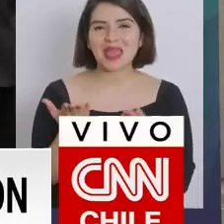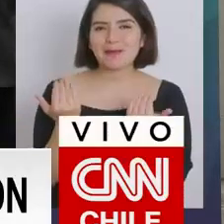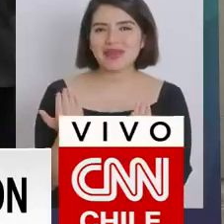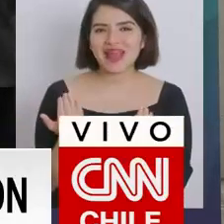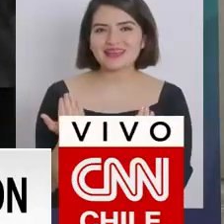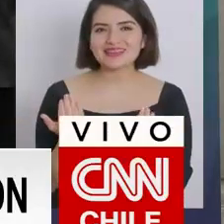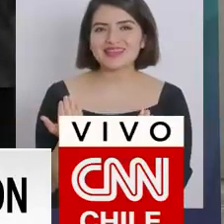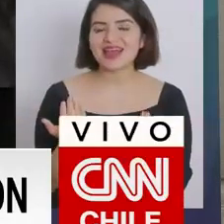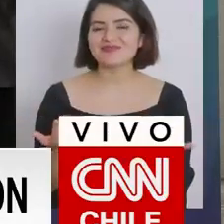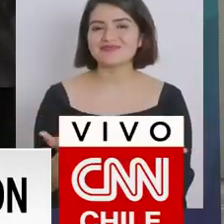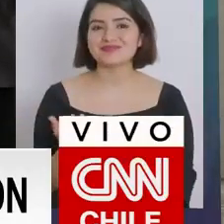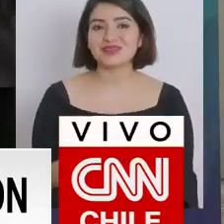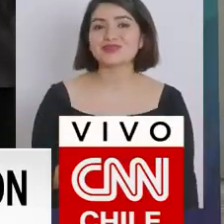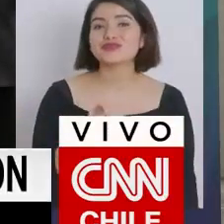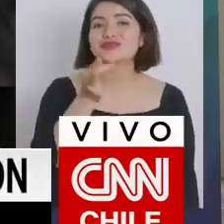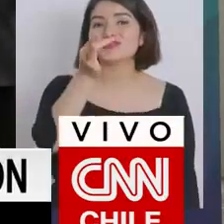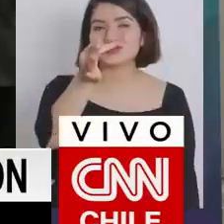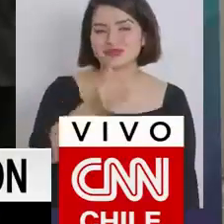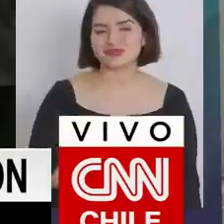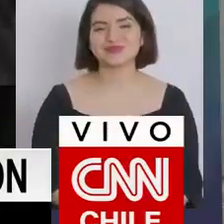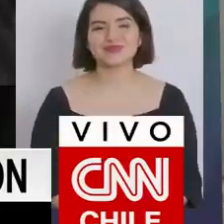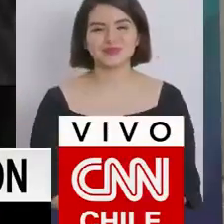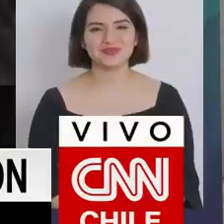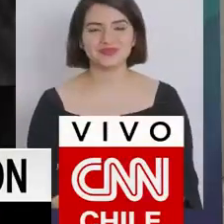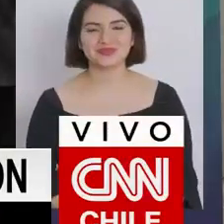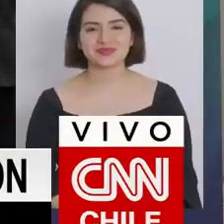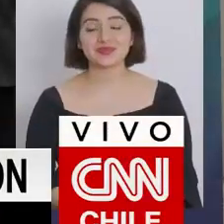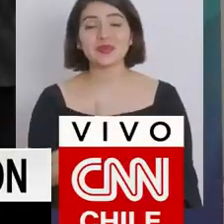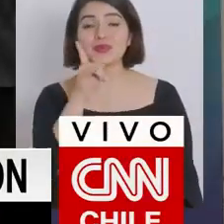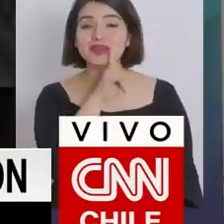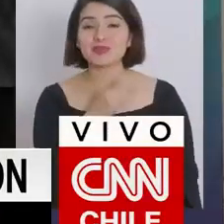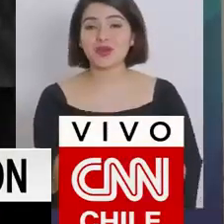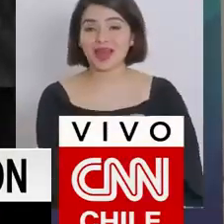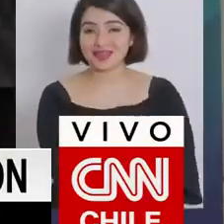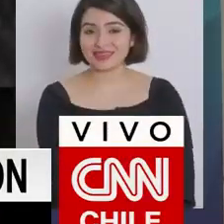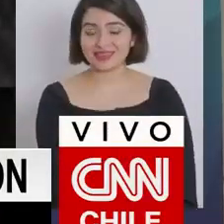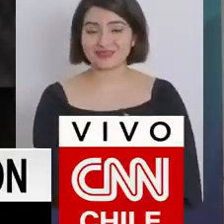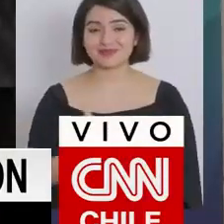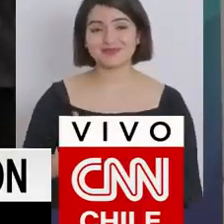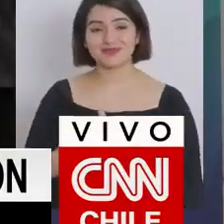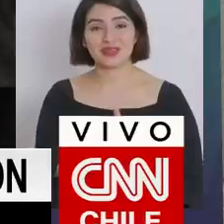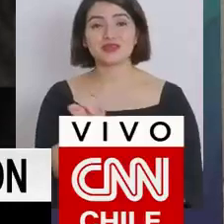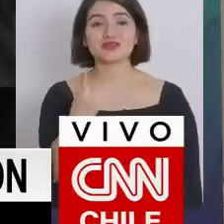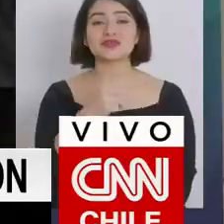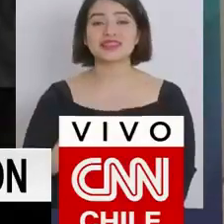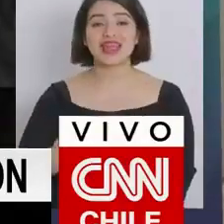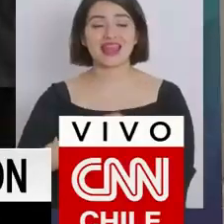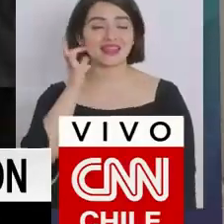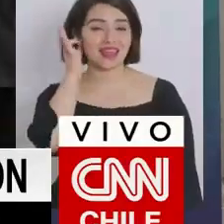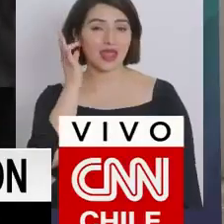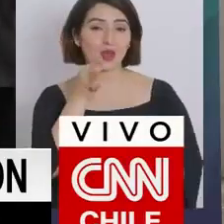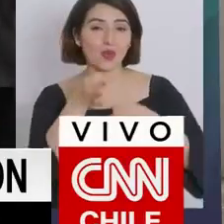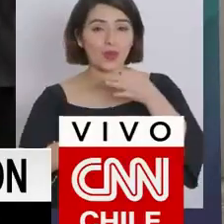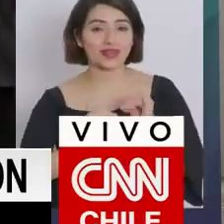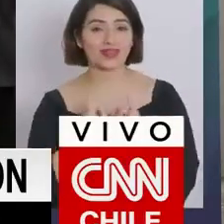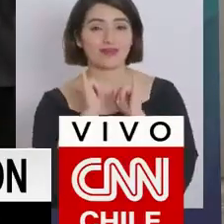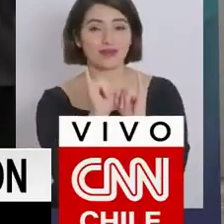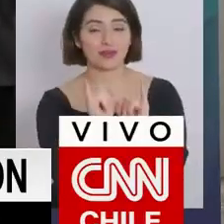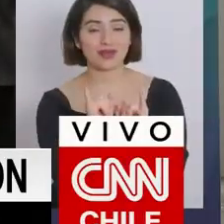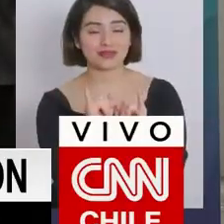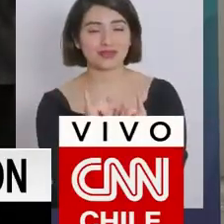esperanza sobre lo que viene hacia adelante. Y por último, antes de darle la palabra a la subsecretaria para que nos cuente los detalles